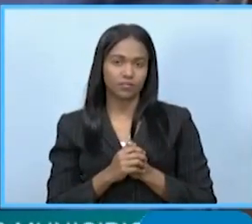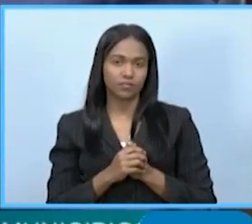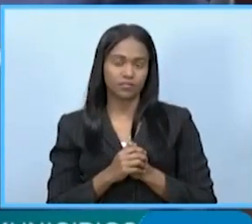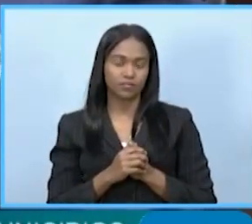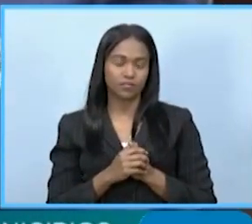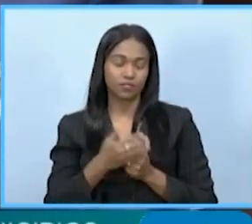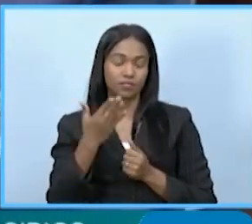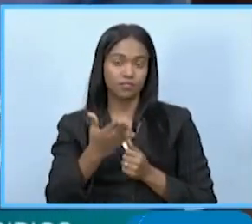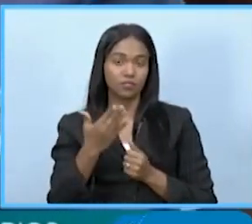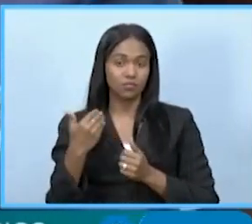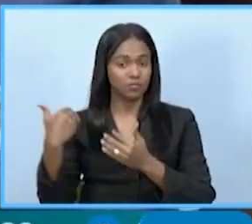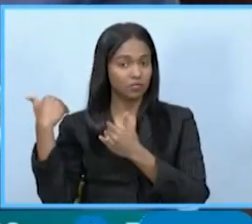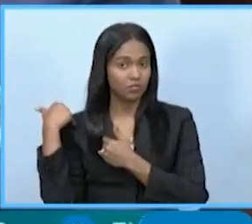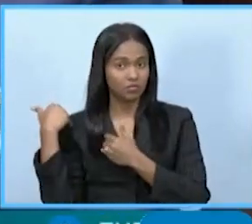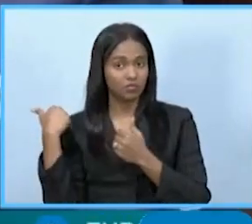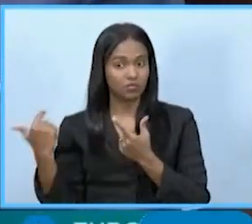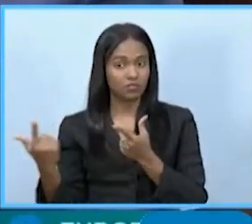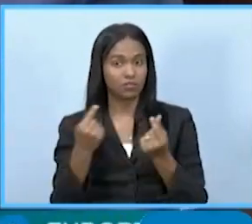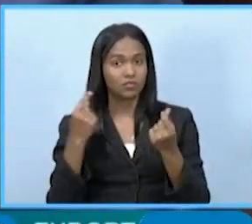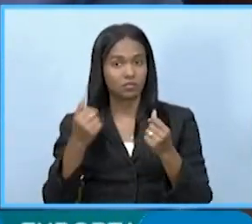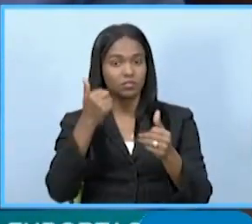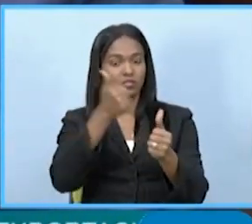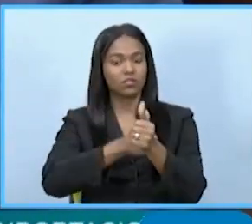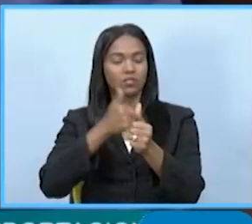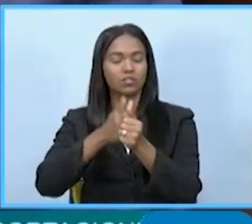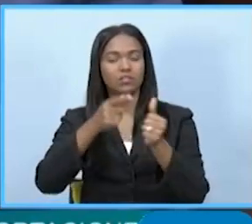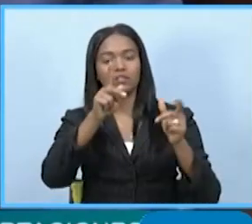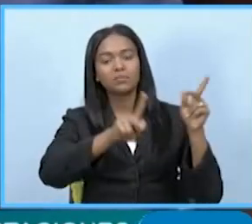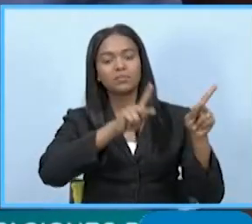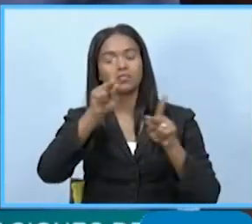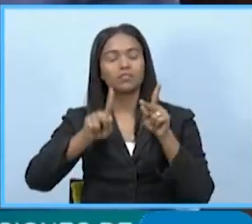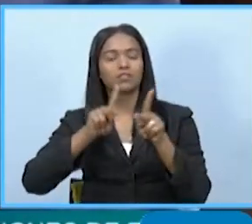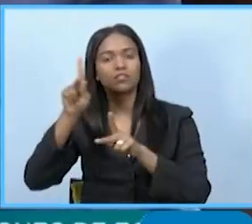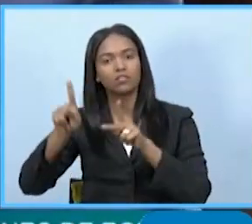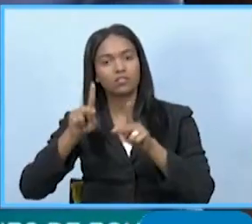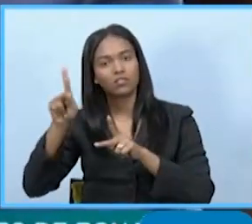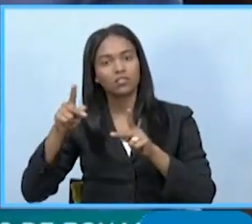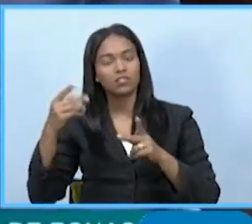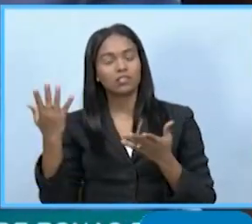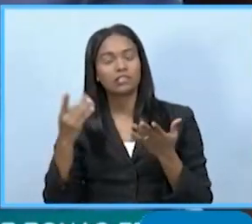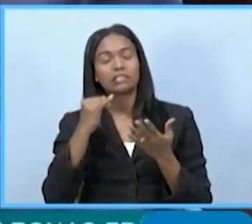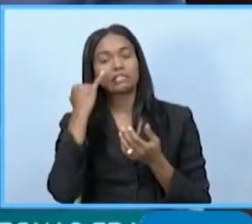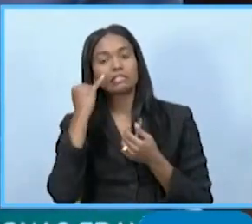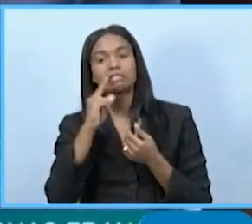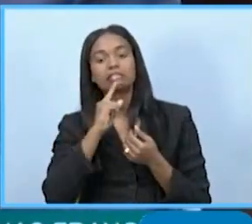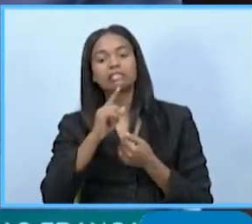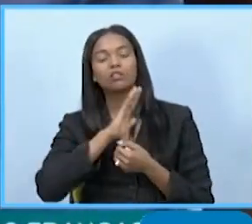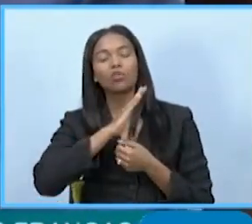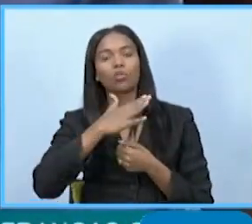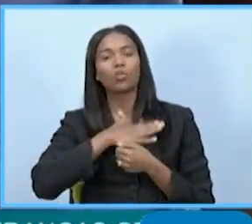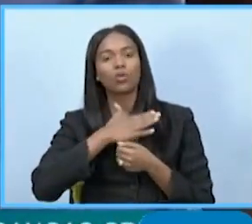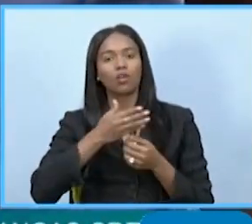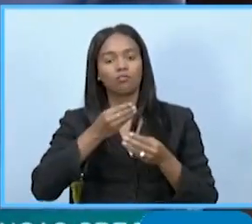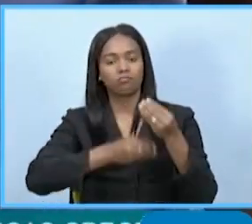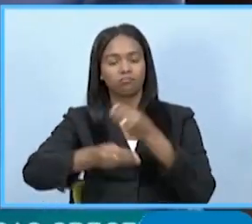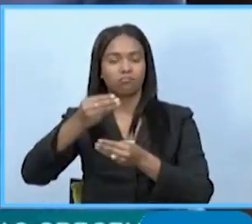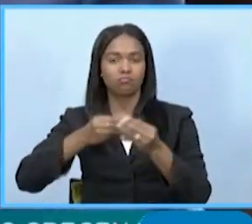que tutela a cada uno de los ciudadanos que sea dueño de un